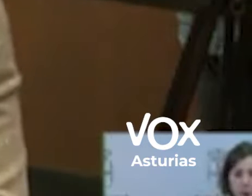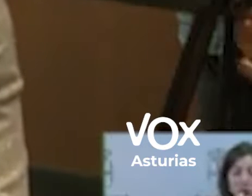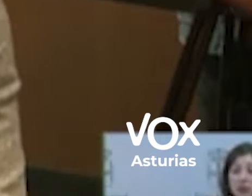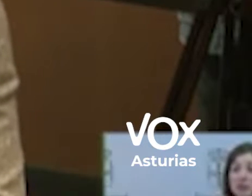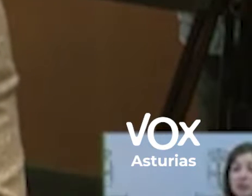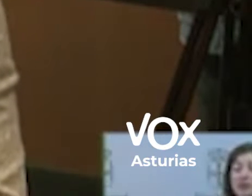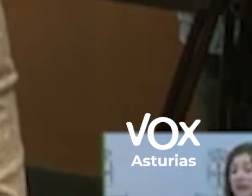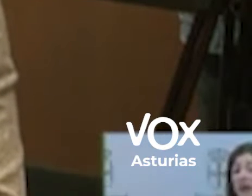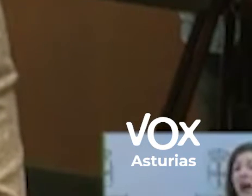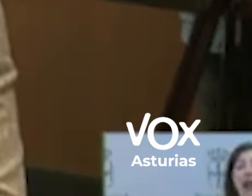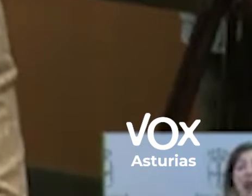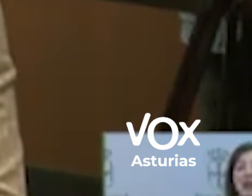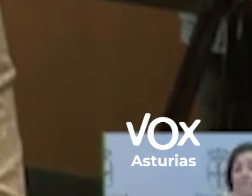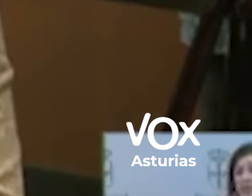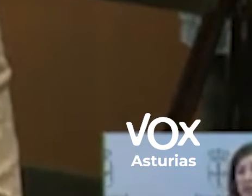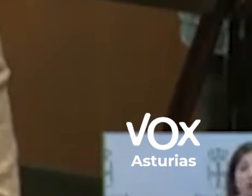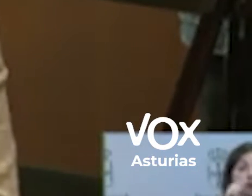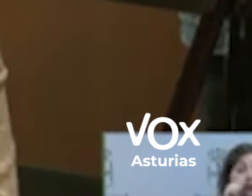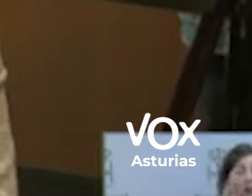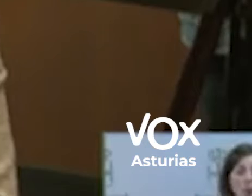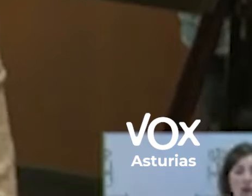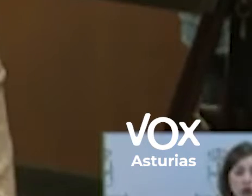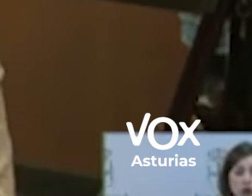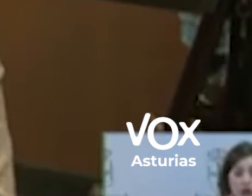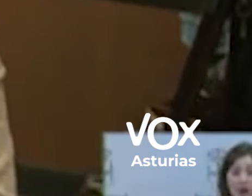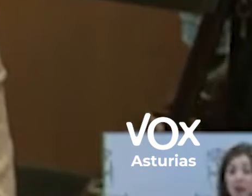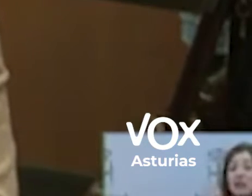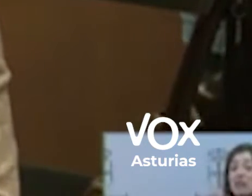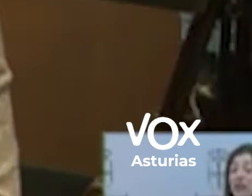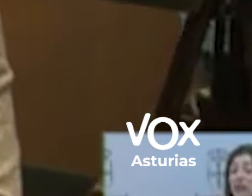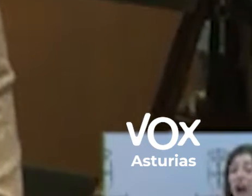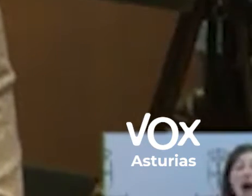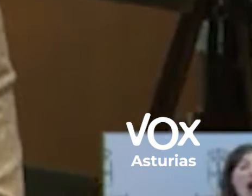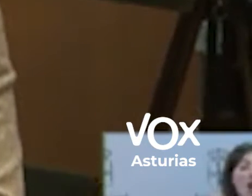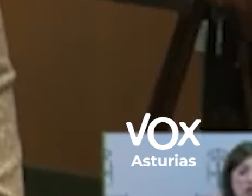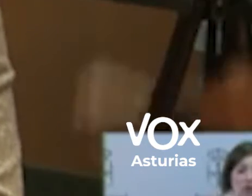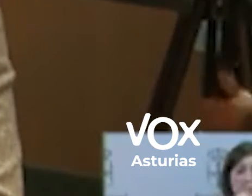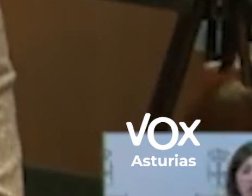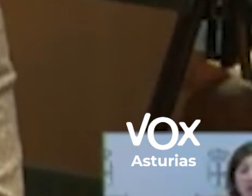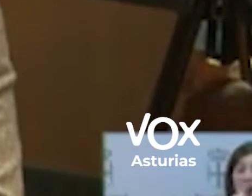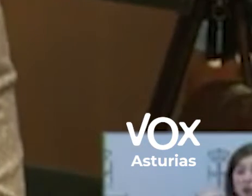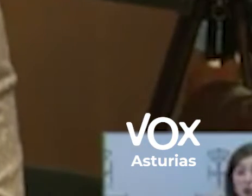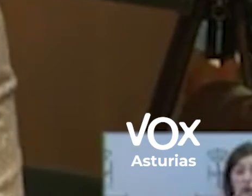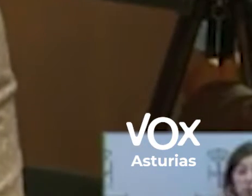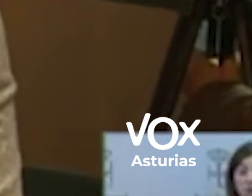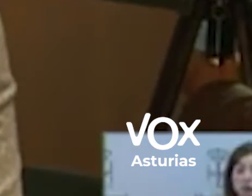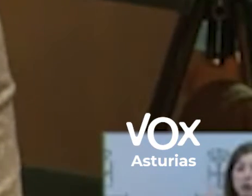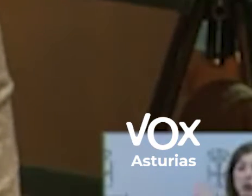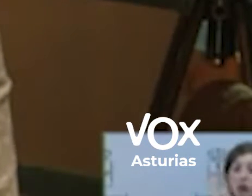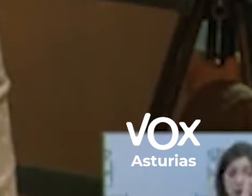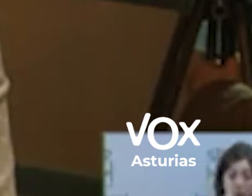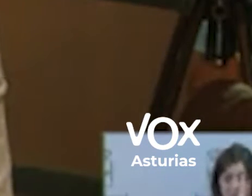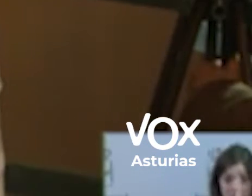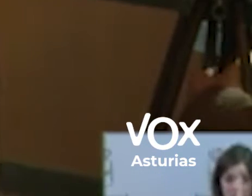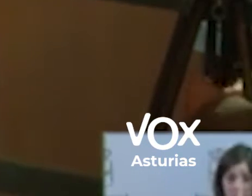Ha forzado a muchos asturianos a tener que irse a la clandestinidad, ejercer la actividad desde la clandestinidad para no pasar hambre,